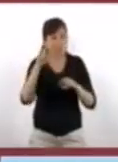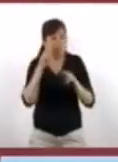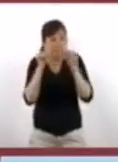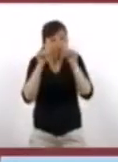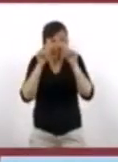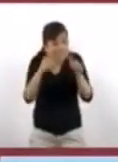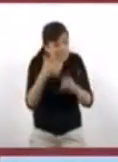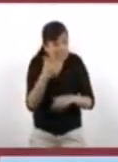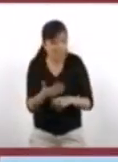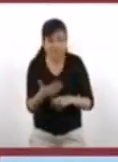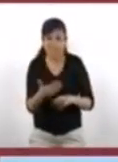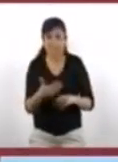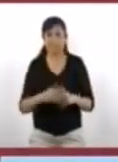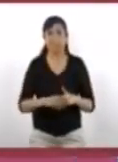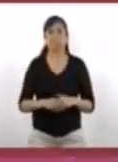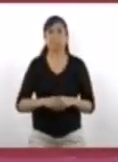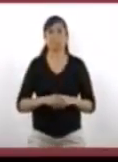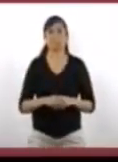pierdan detalle!